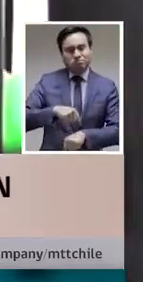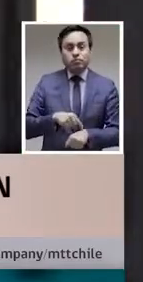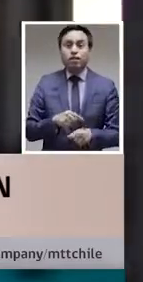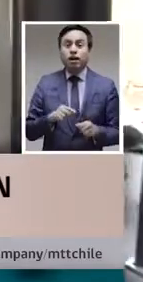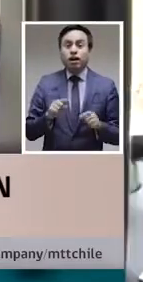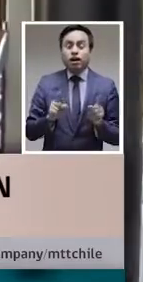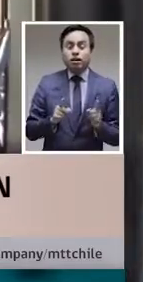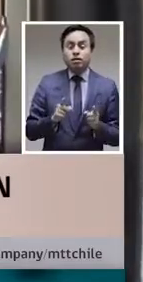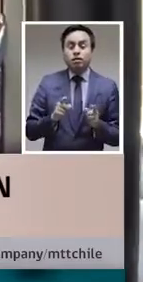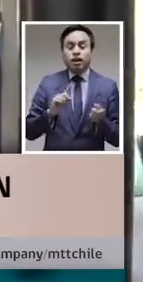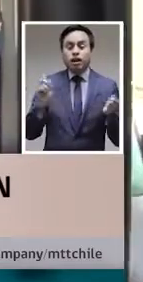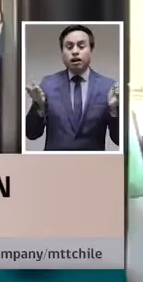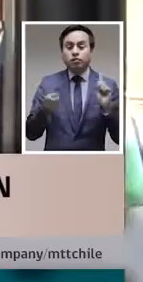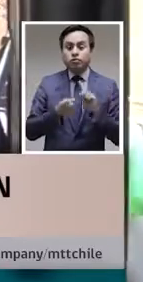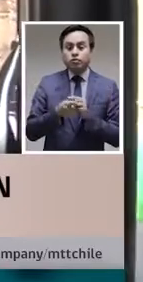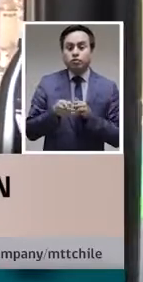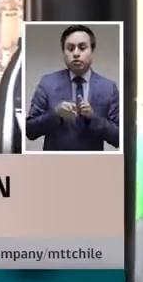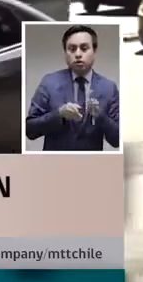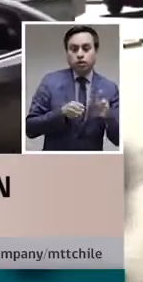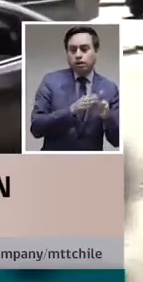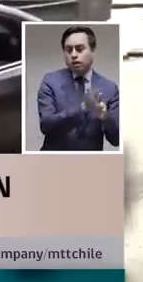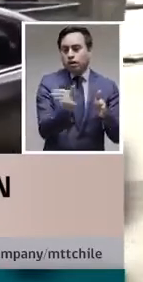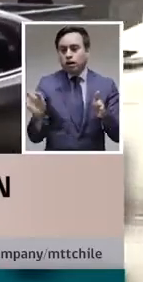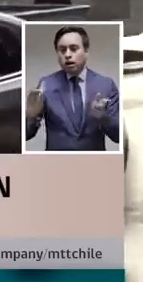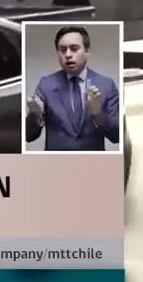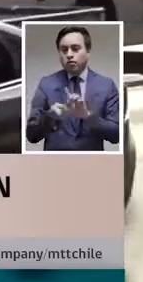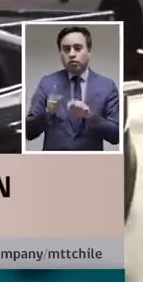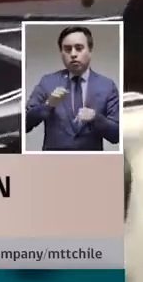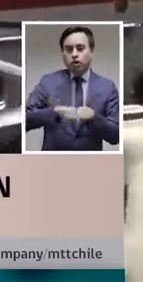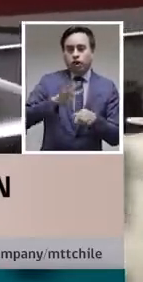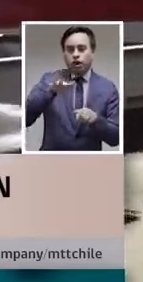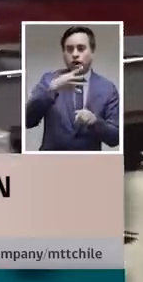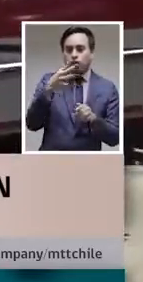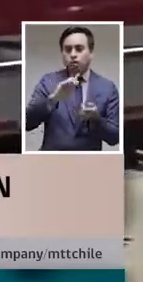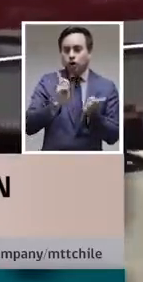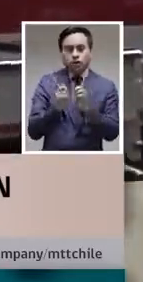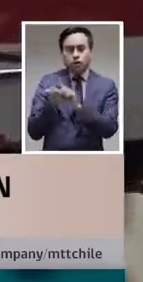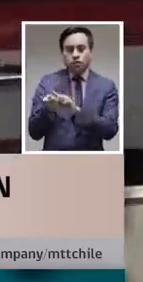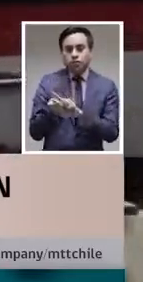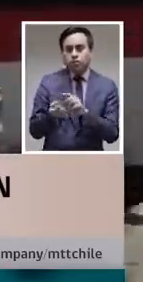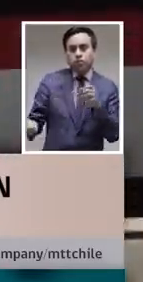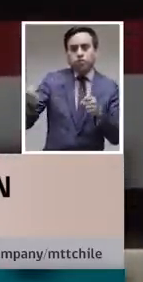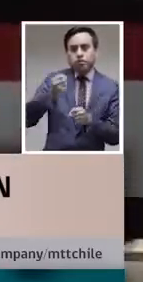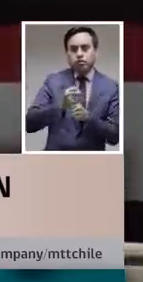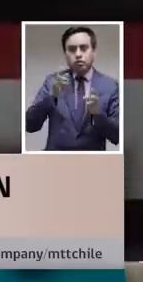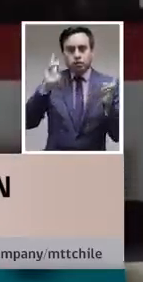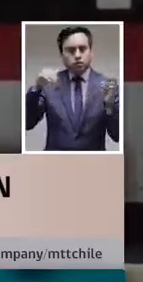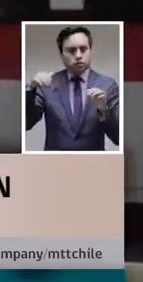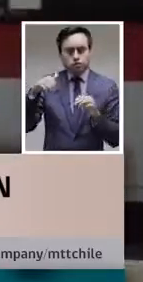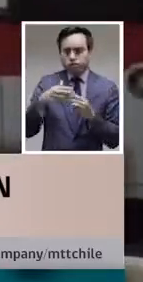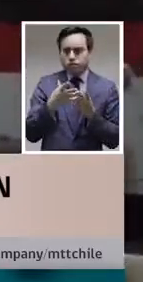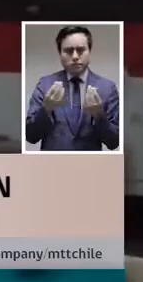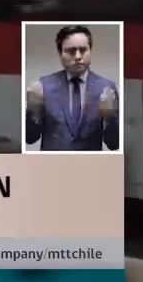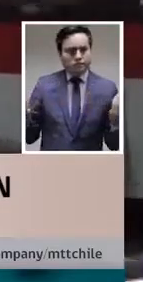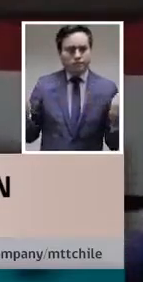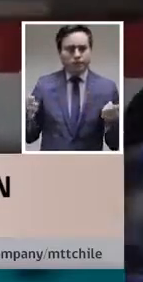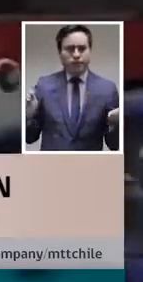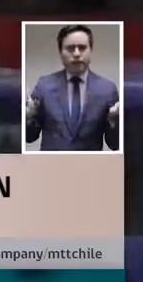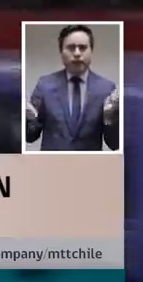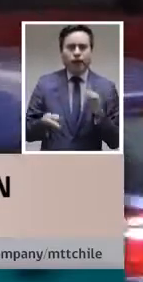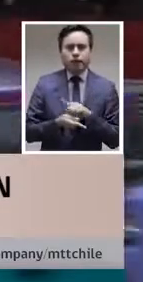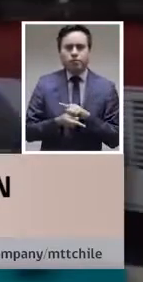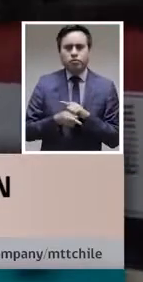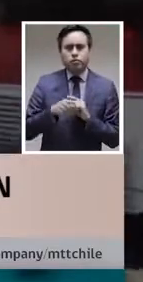cantidad muy grande de cambios de ruta, de ajustes de horario, de suplementos de buses, de cambios